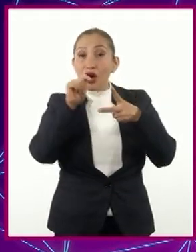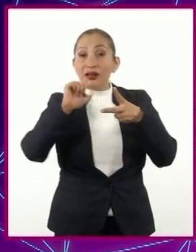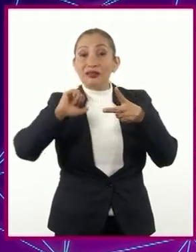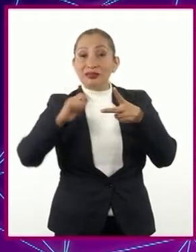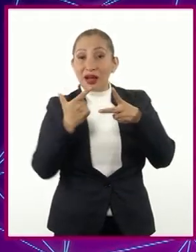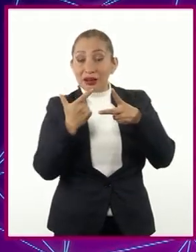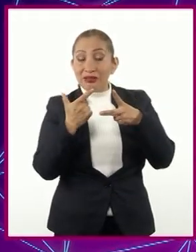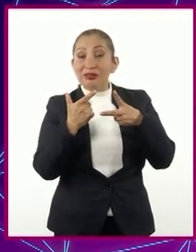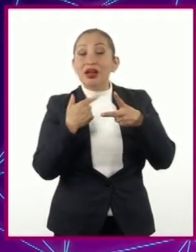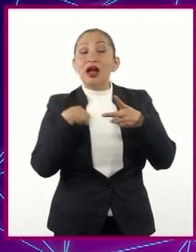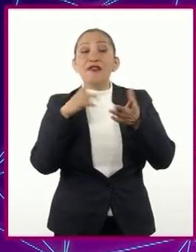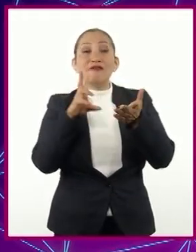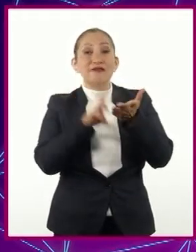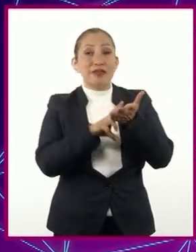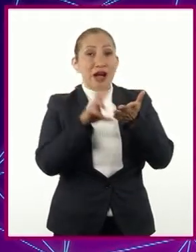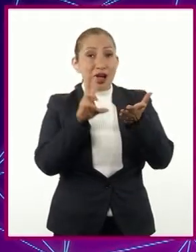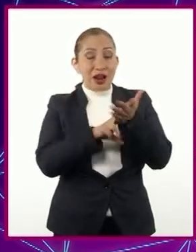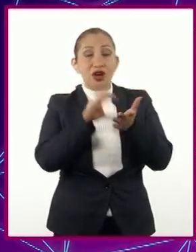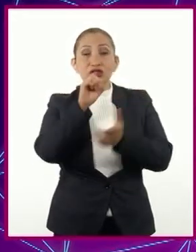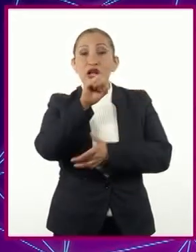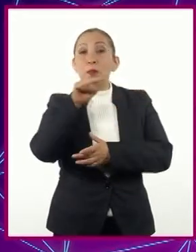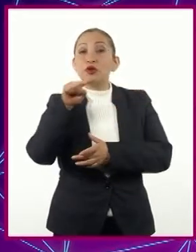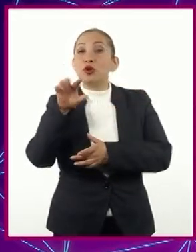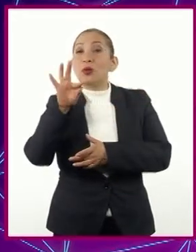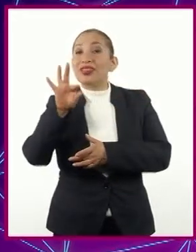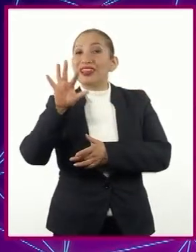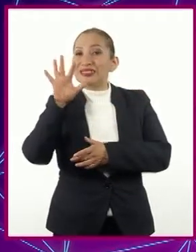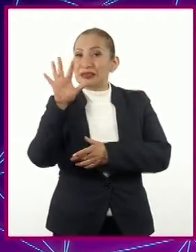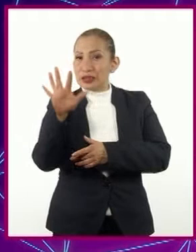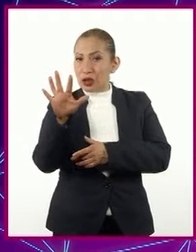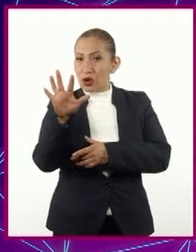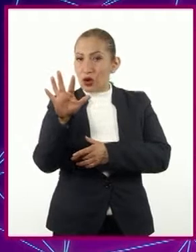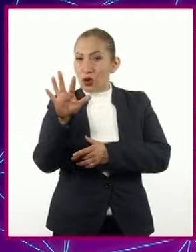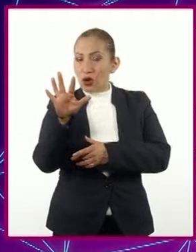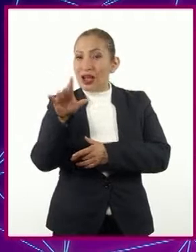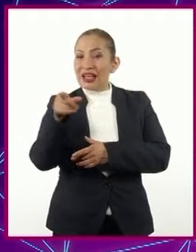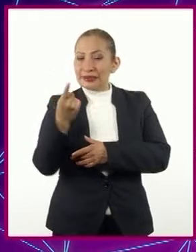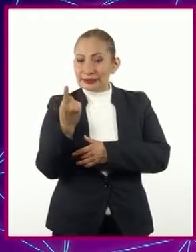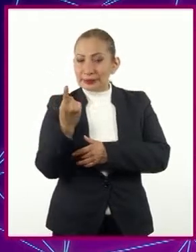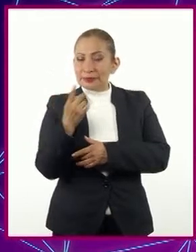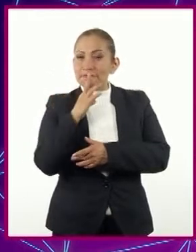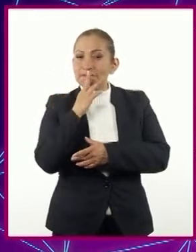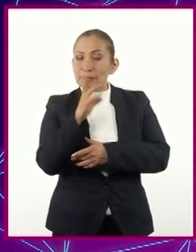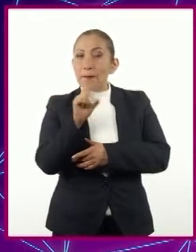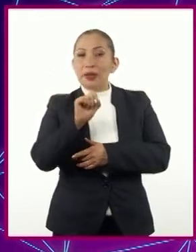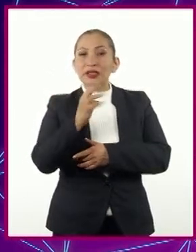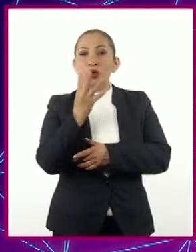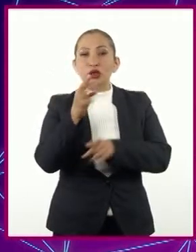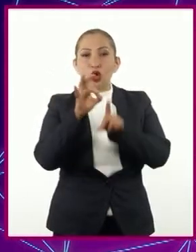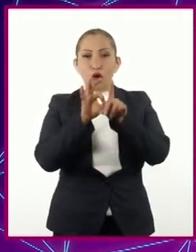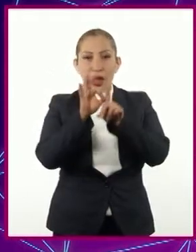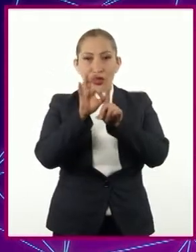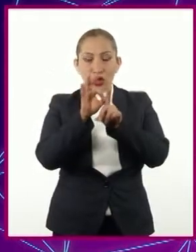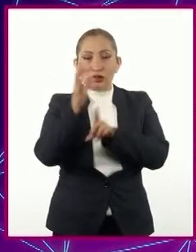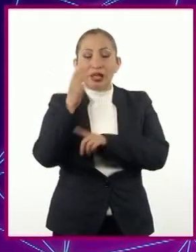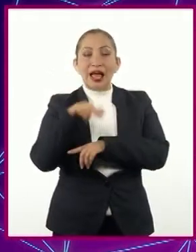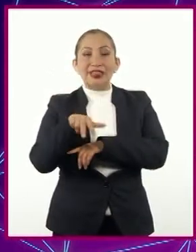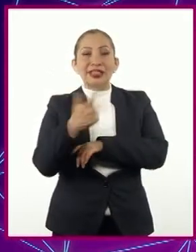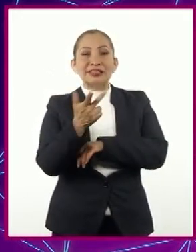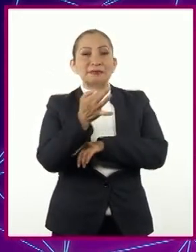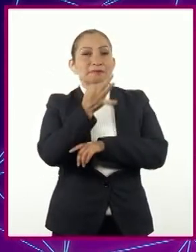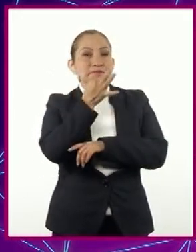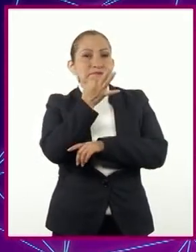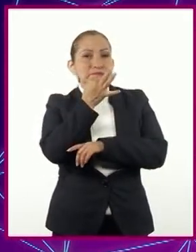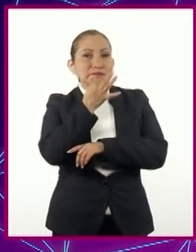tangente con valor de 0.45 es de 24 grados 13